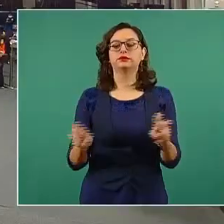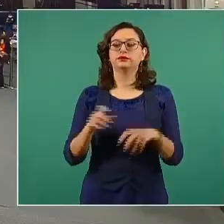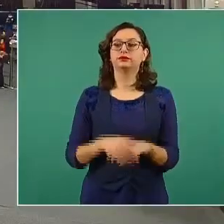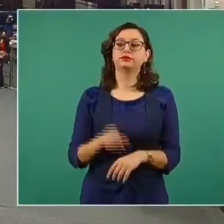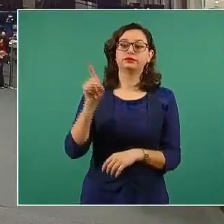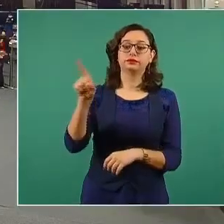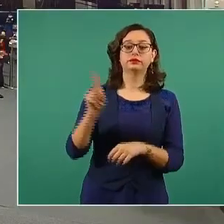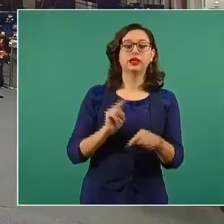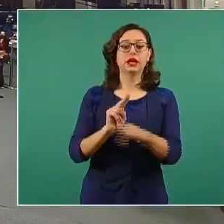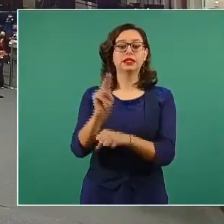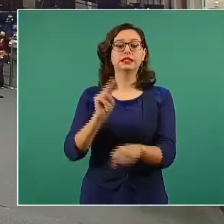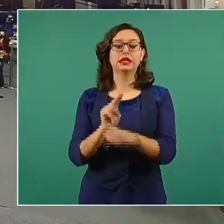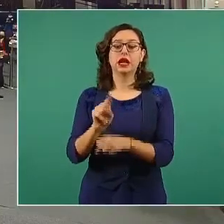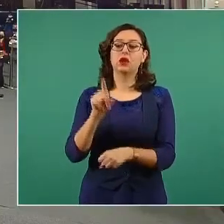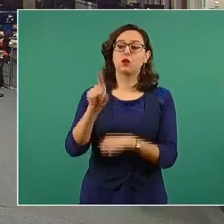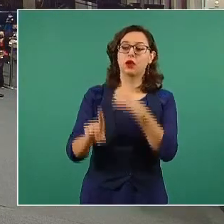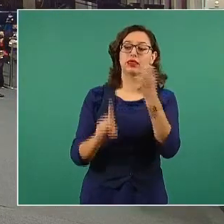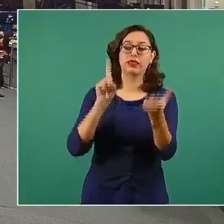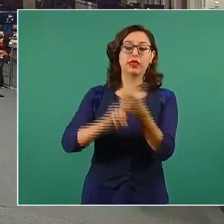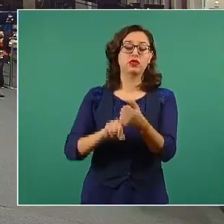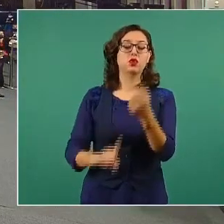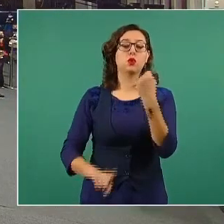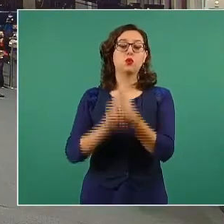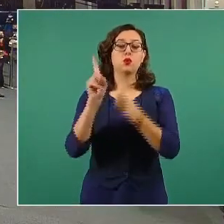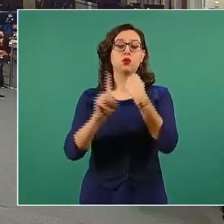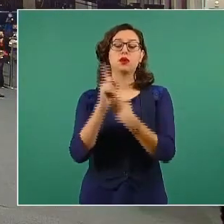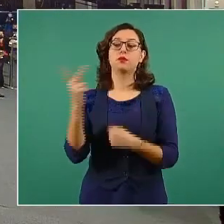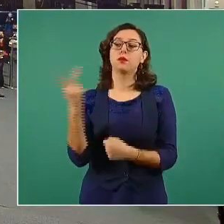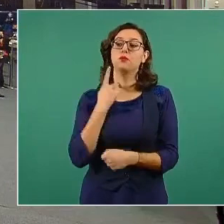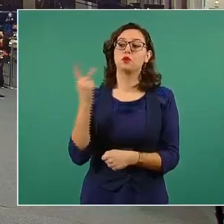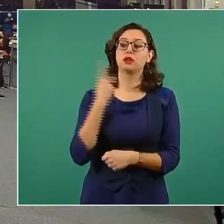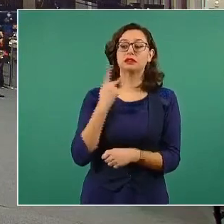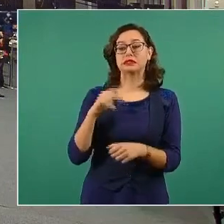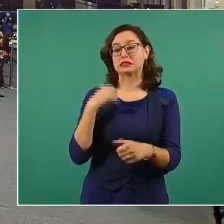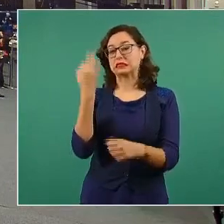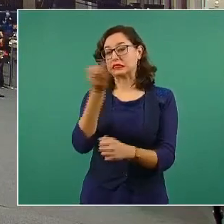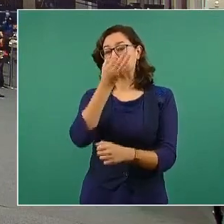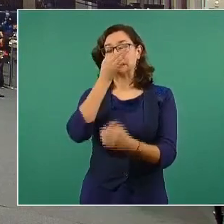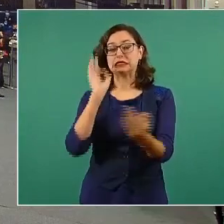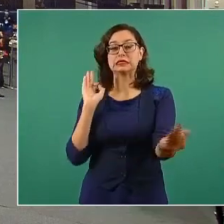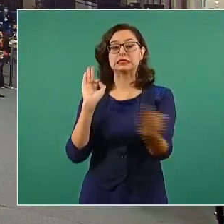elecciones generales en aquel país, se han detenido a 17 opositores, entre